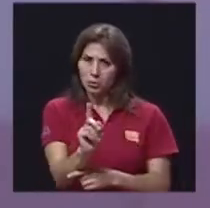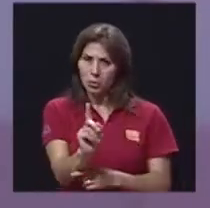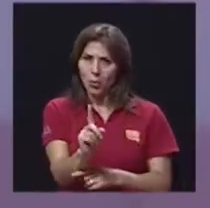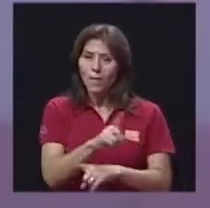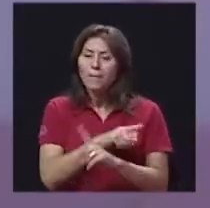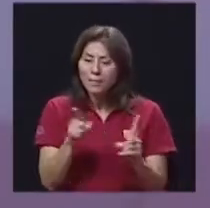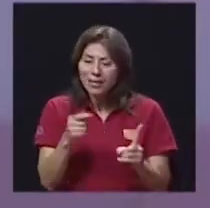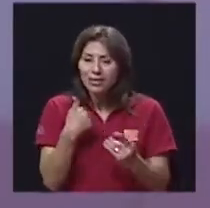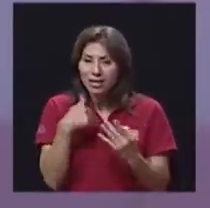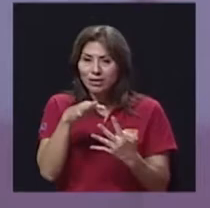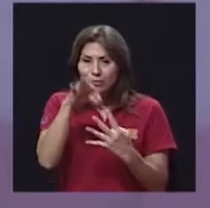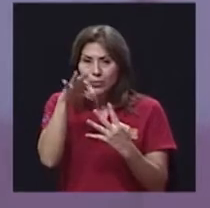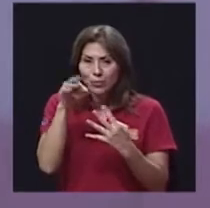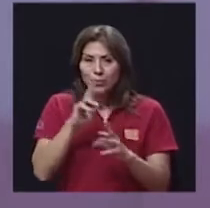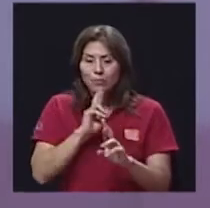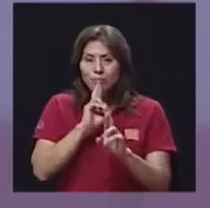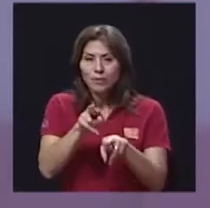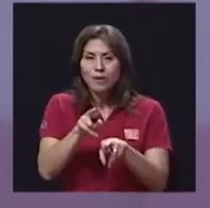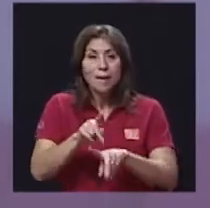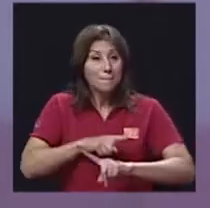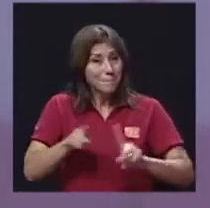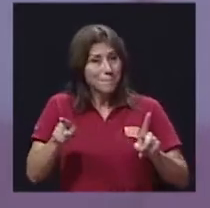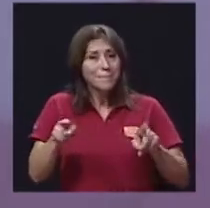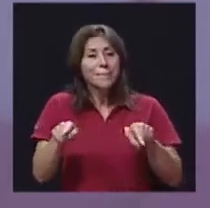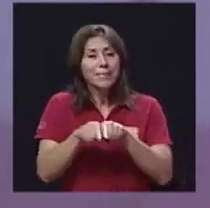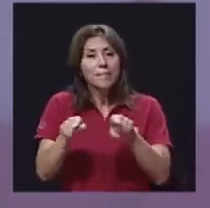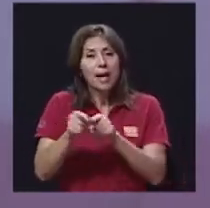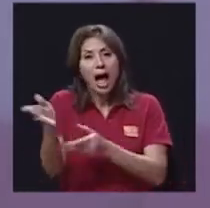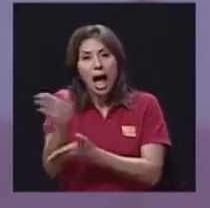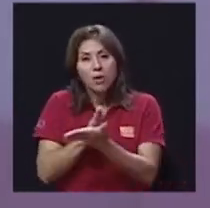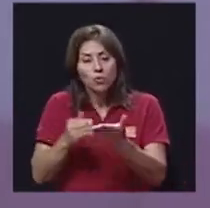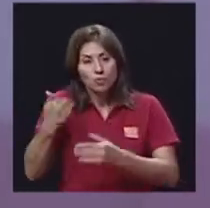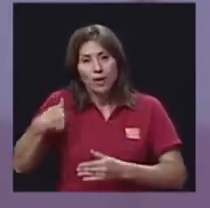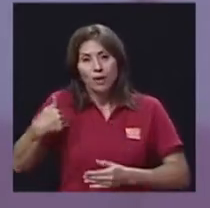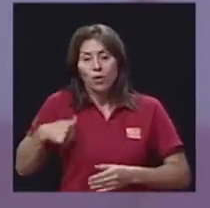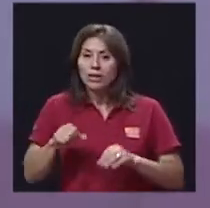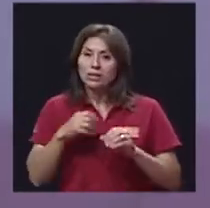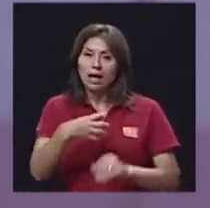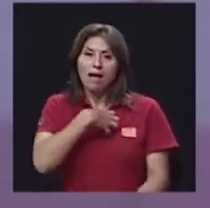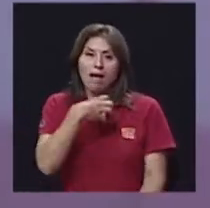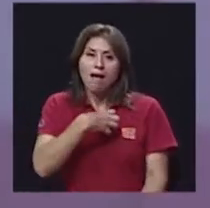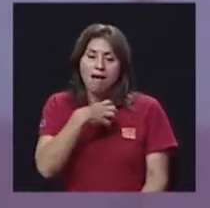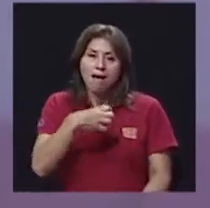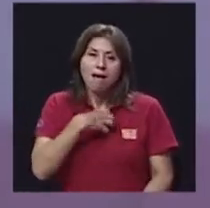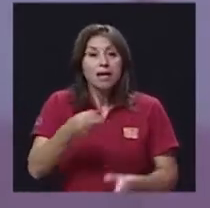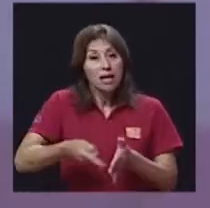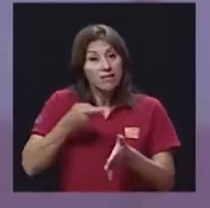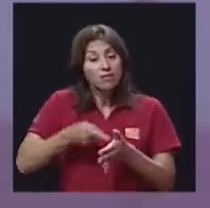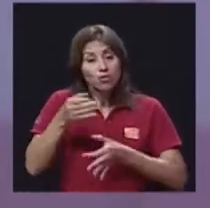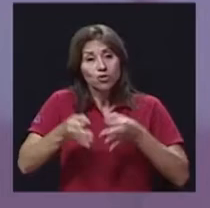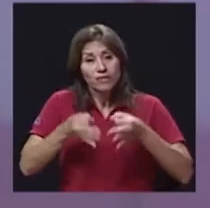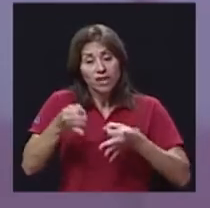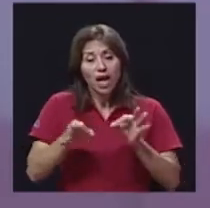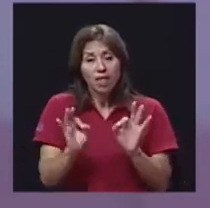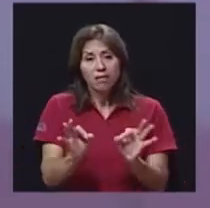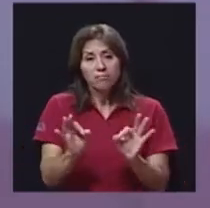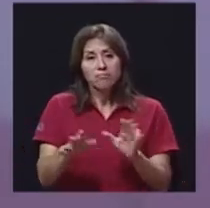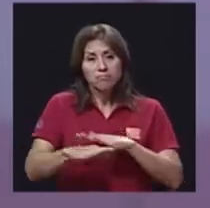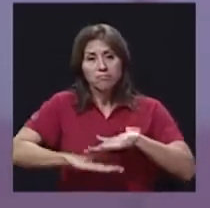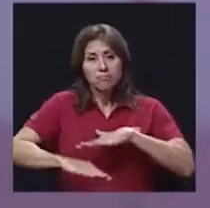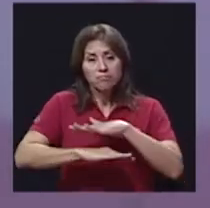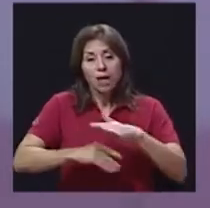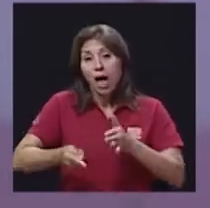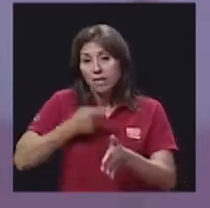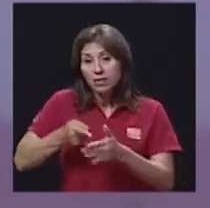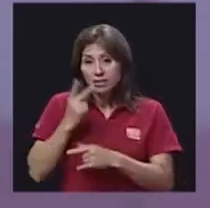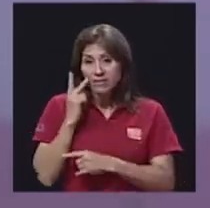queja generalizada de algunos varones y en algunos casos se puede considerar que es justificada. Hay algunos casos que sí se ven que ellos dan una